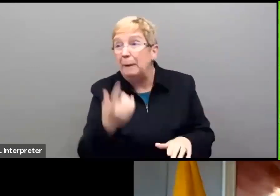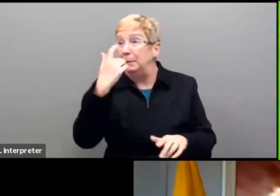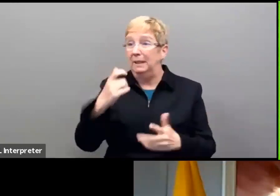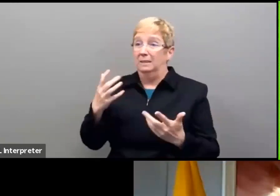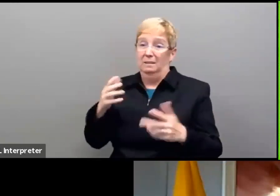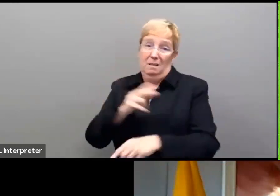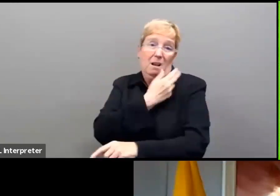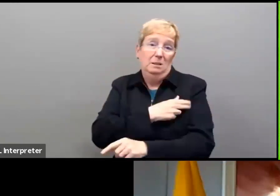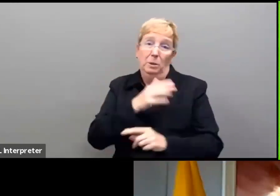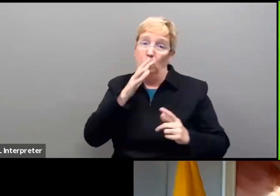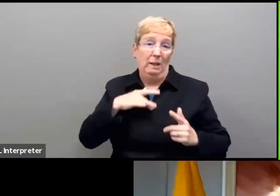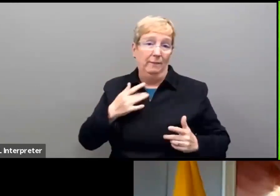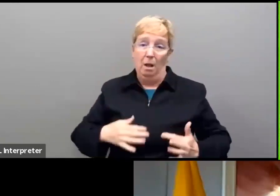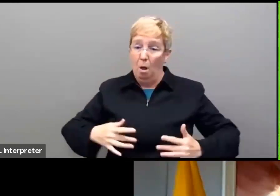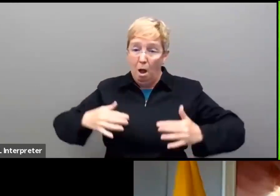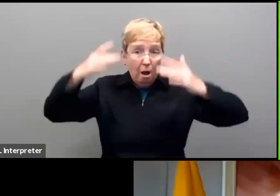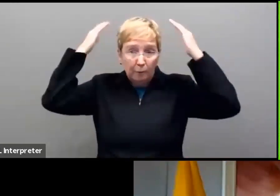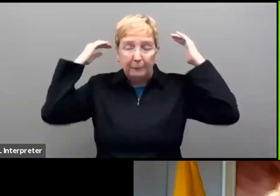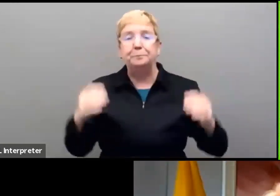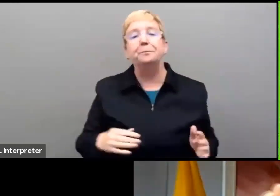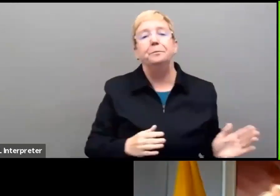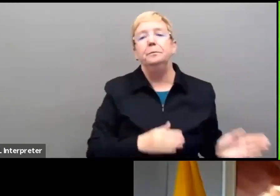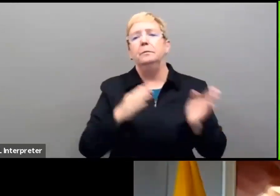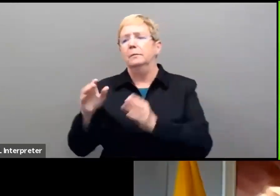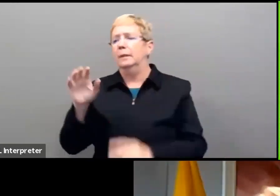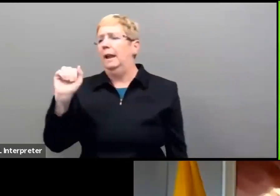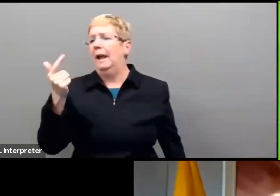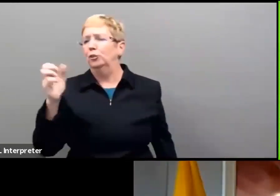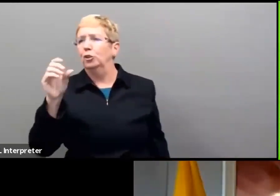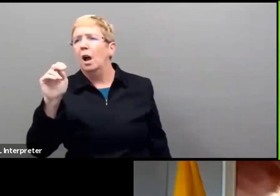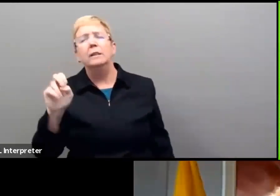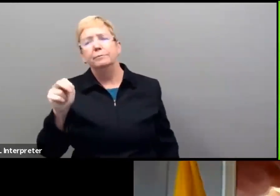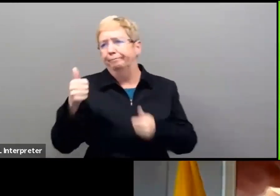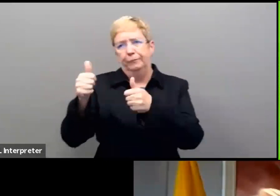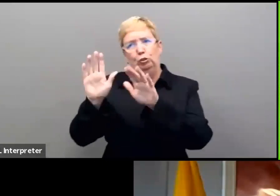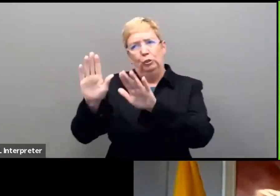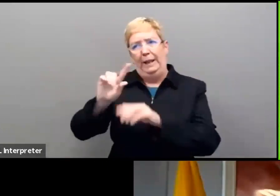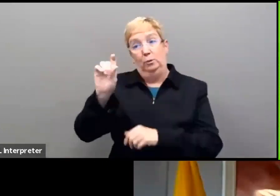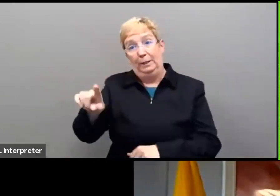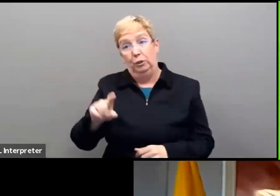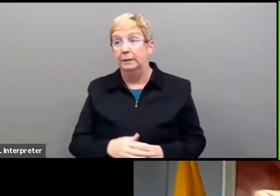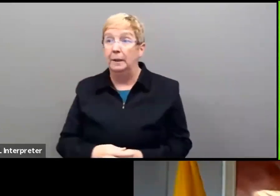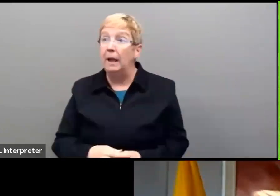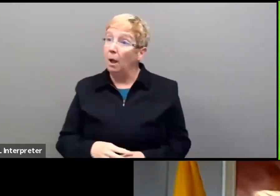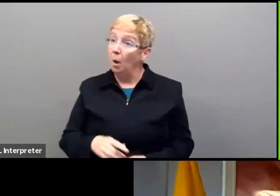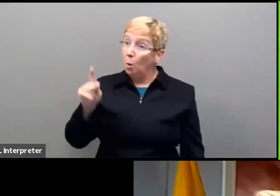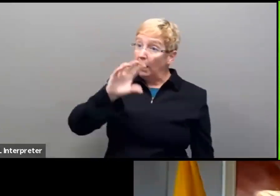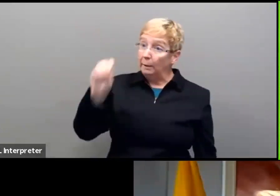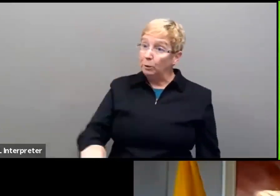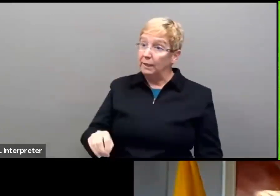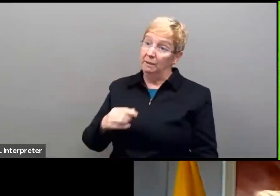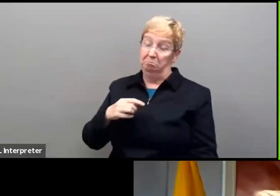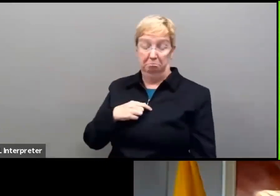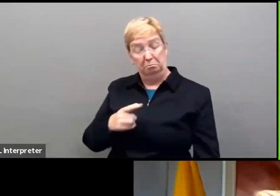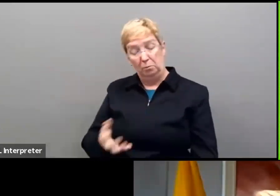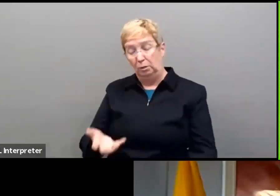esta trayectoria. Pero no nos equivoquemos, estamos en un lugar muy desventajoso, ocupamos un lugar